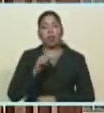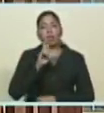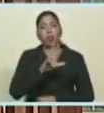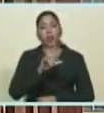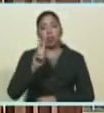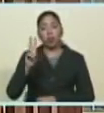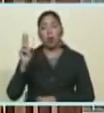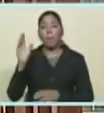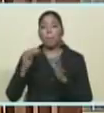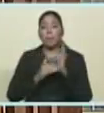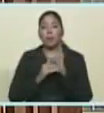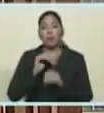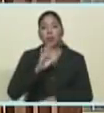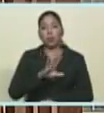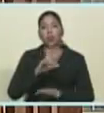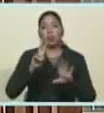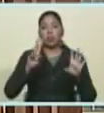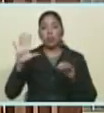32.575 millones de bolívares.